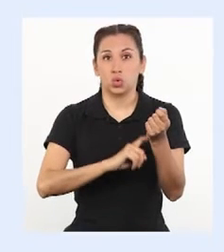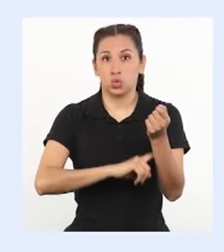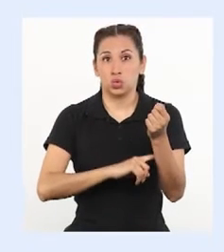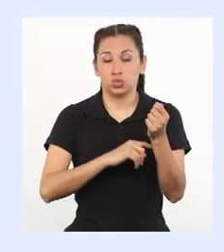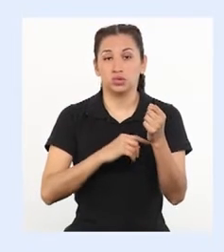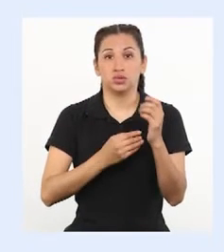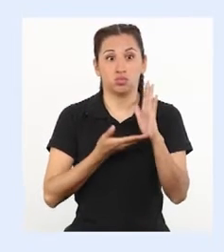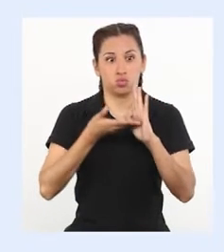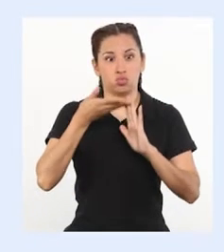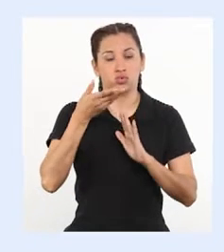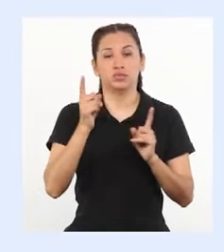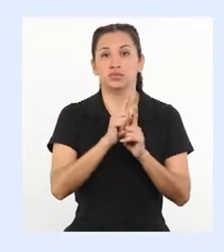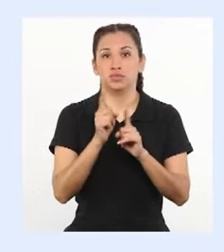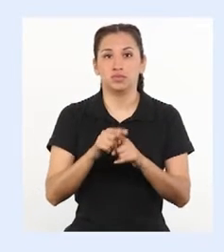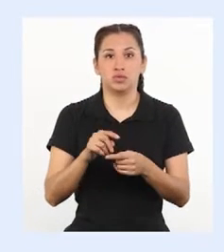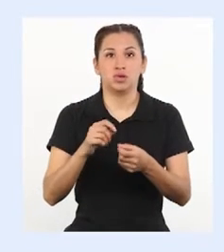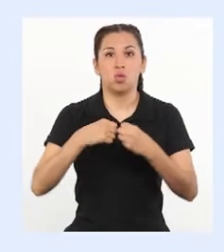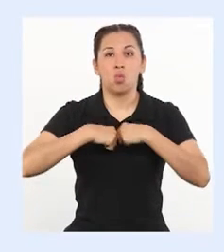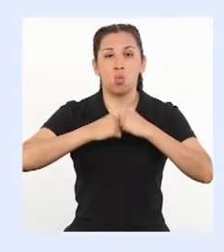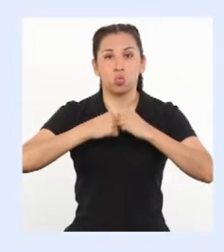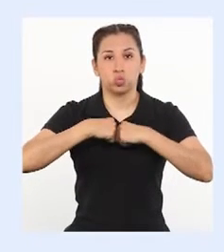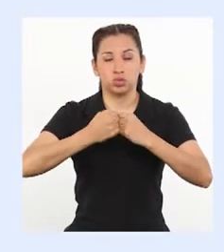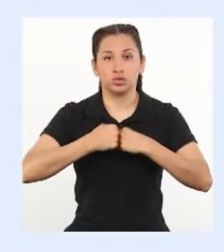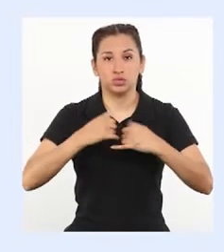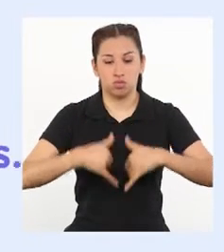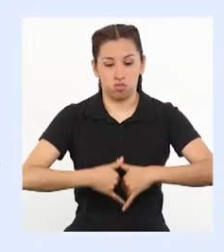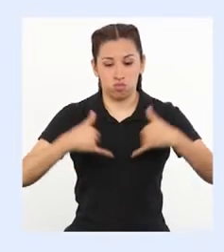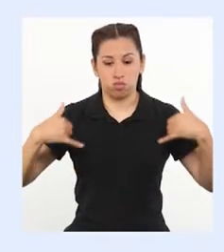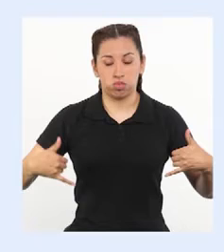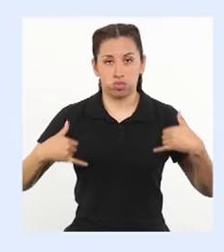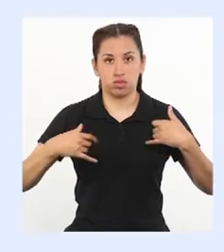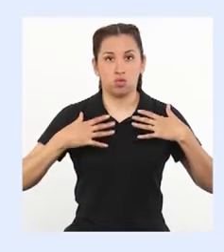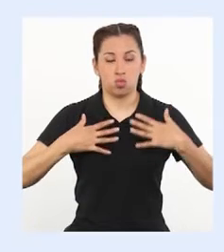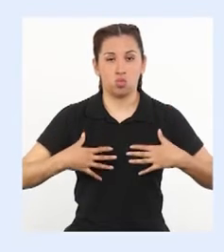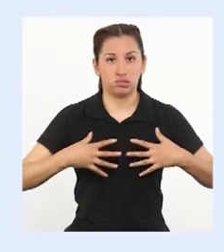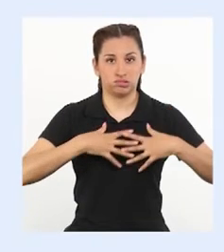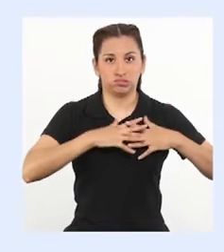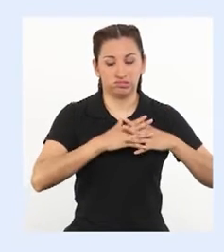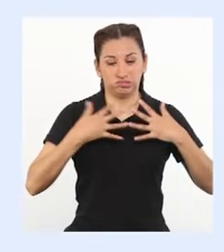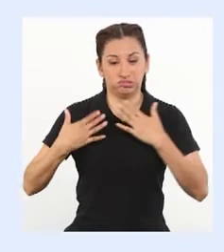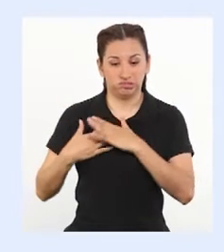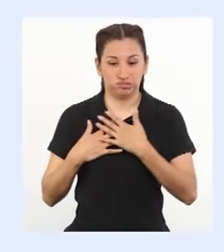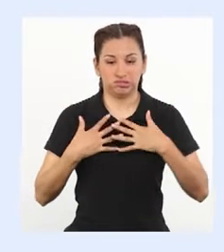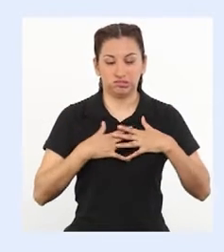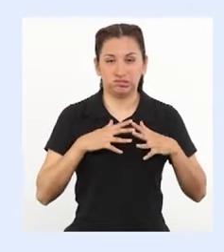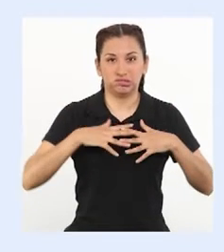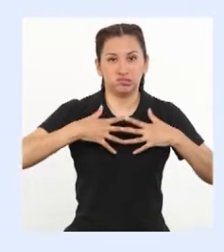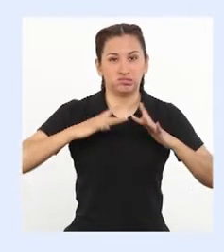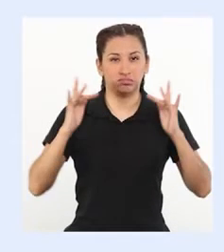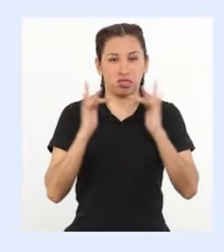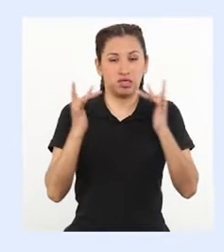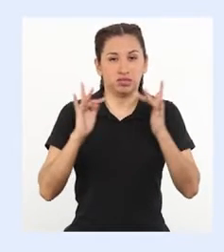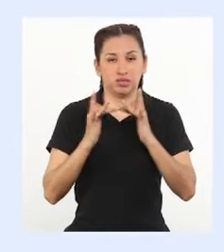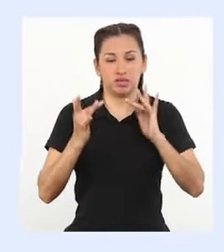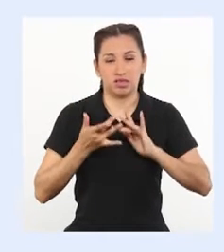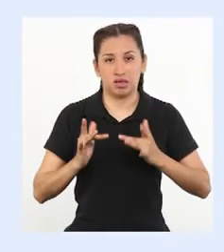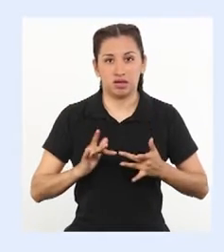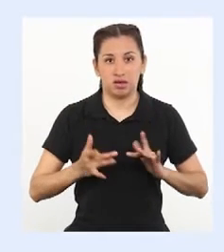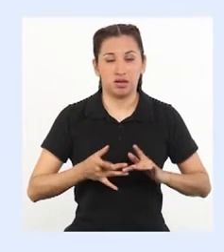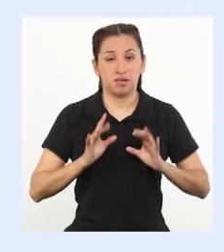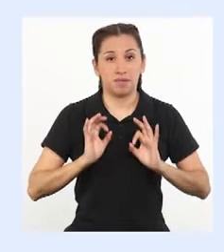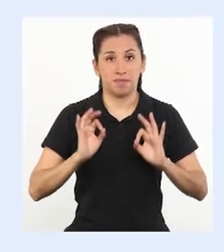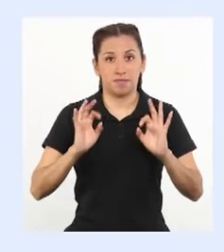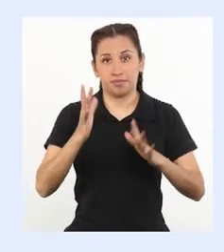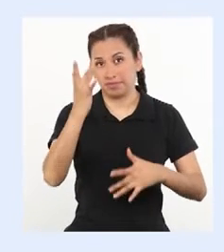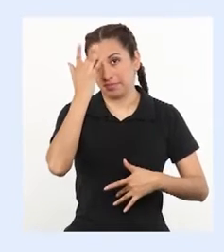diabetes, osteoporosis, obesidad, disturbios musculares y articulares y